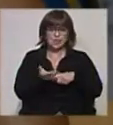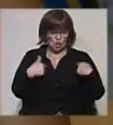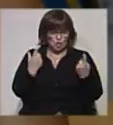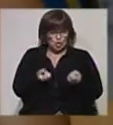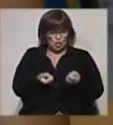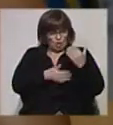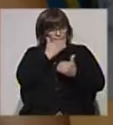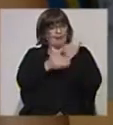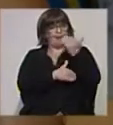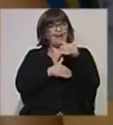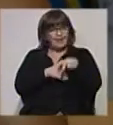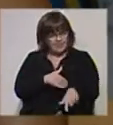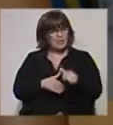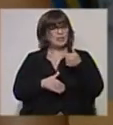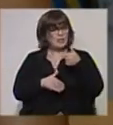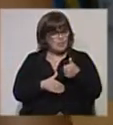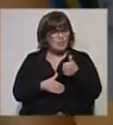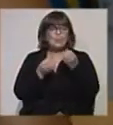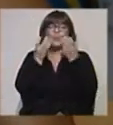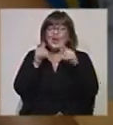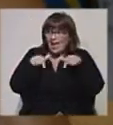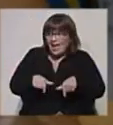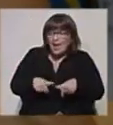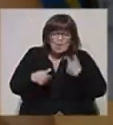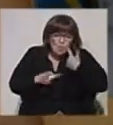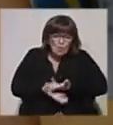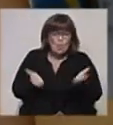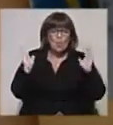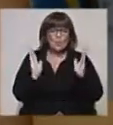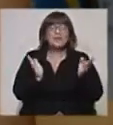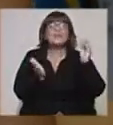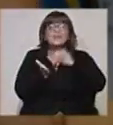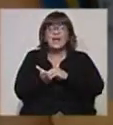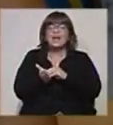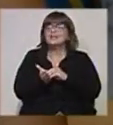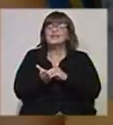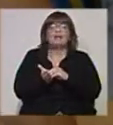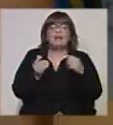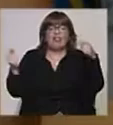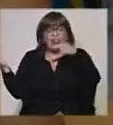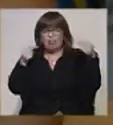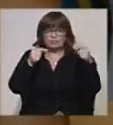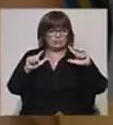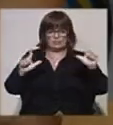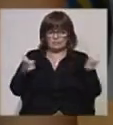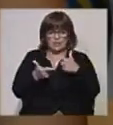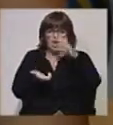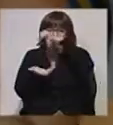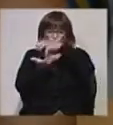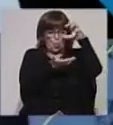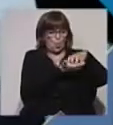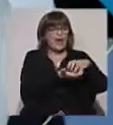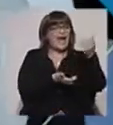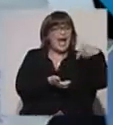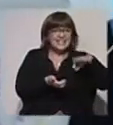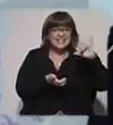también, que eso me parece que está bueno, porque desde acá también lo que marcamos es esa, que no hay rivalidad. Claro. Ancina, Guarén, somos